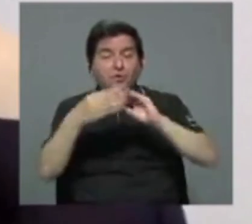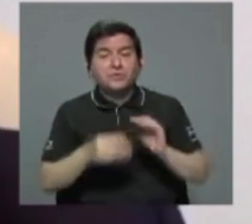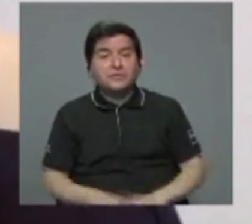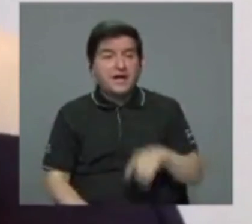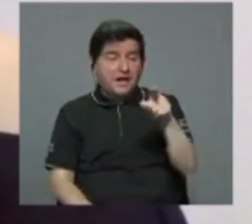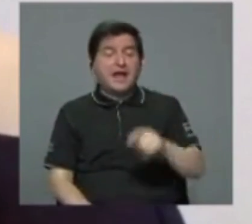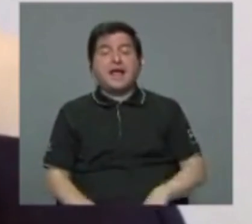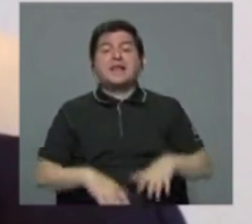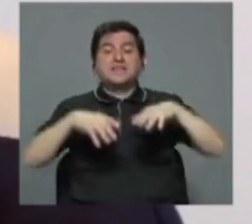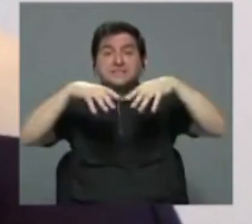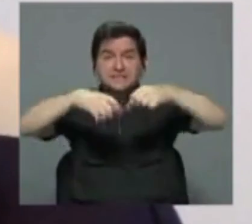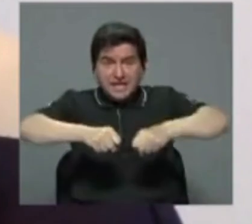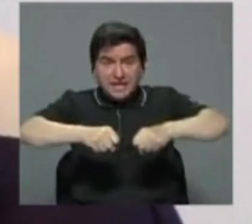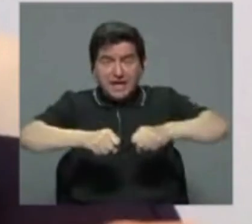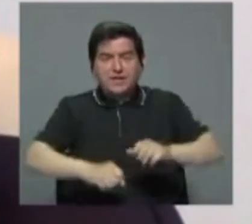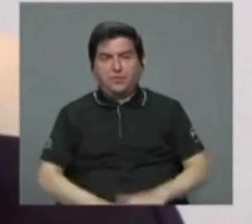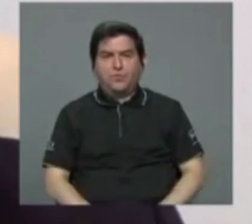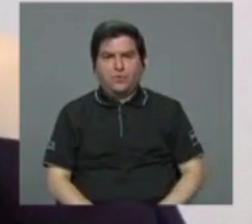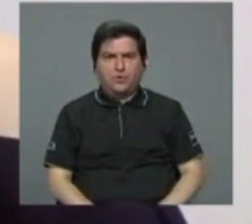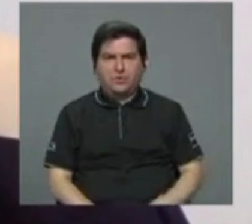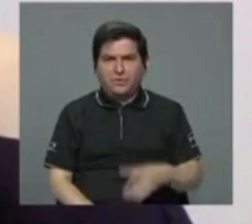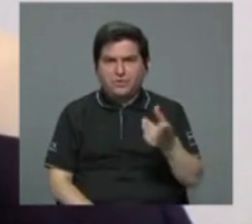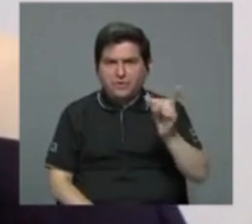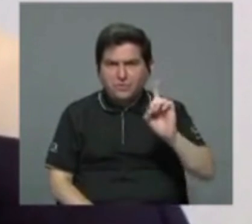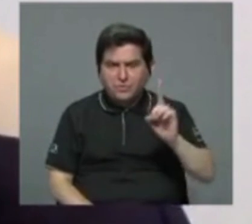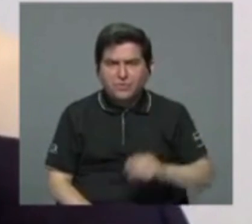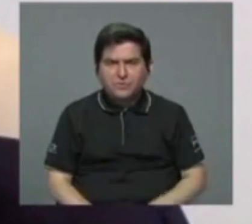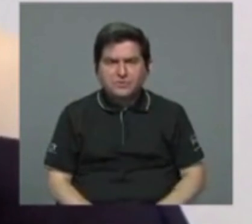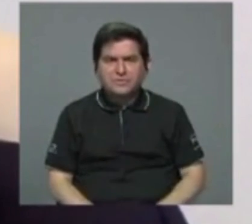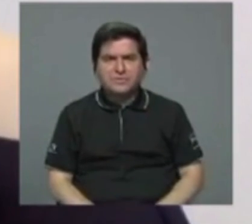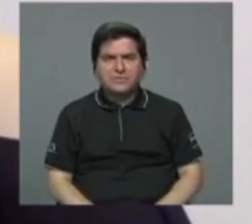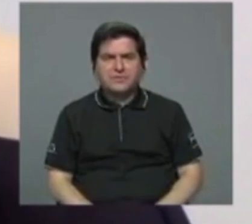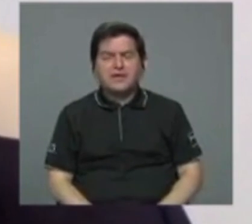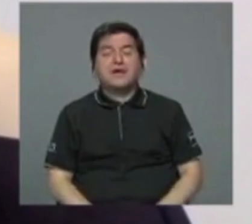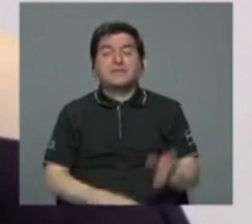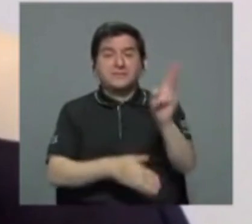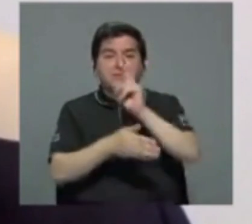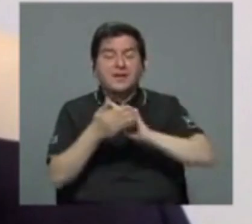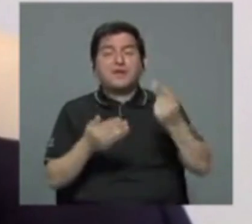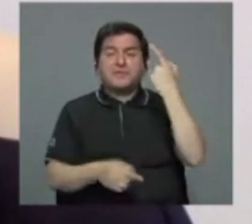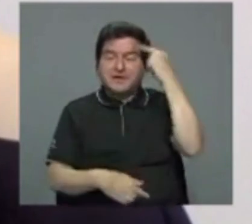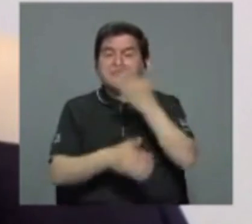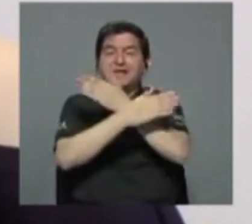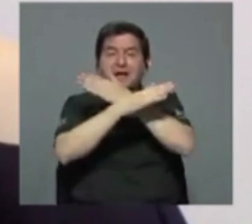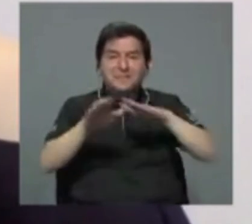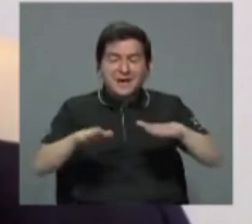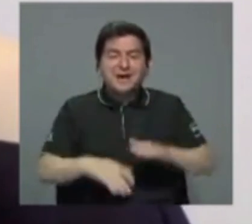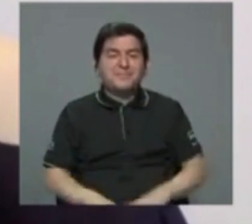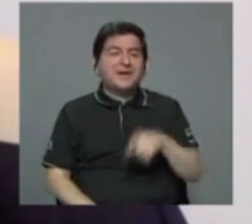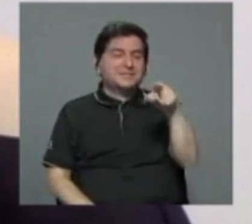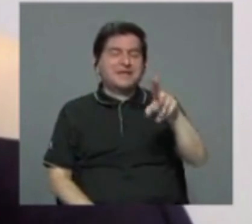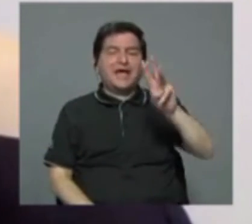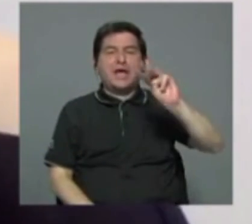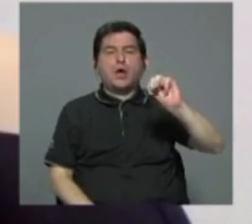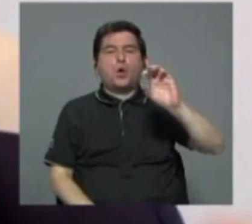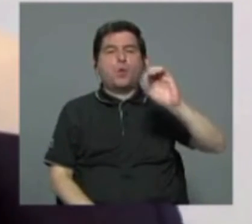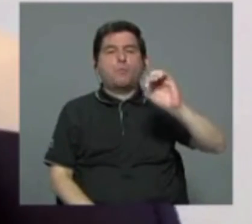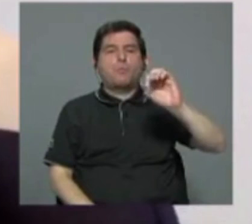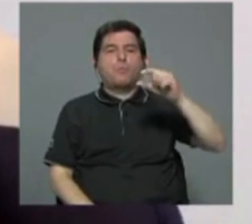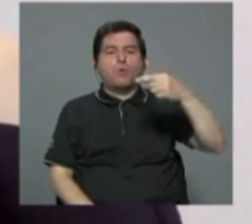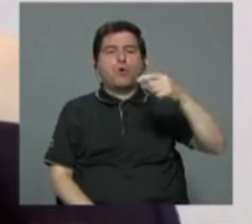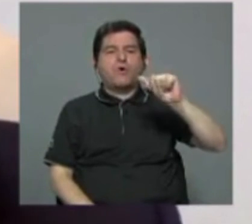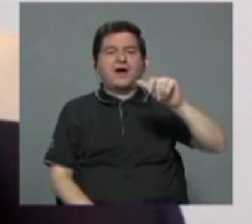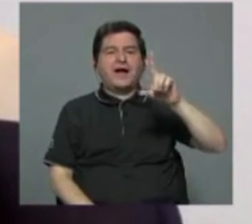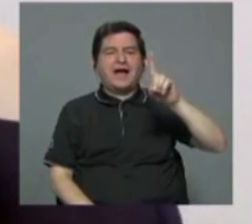era graduado, egresado de la filial de la Universidad para la Paz en Mogadiscio. Imagínese